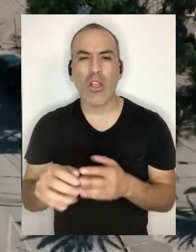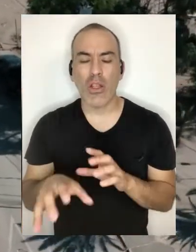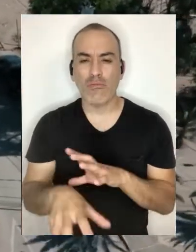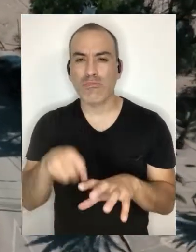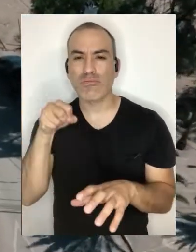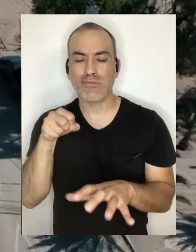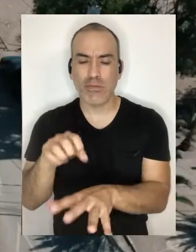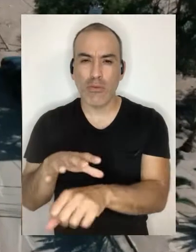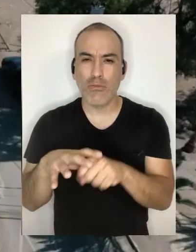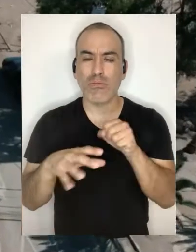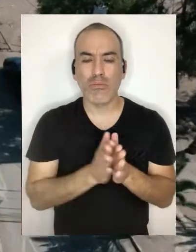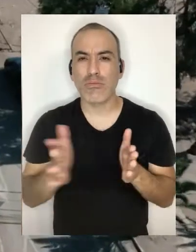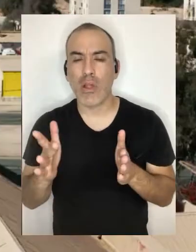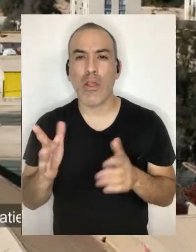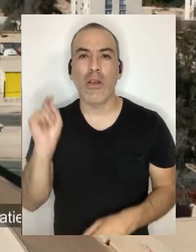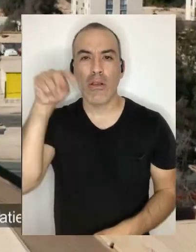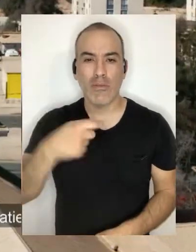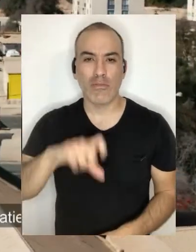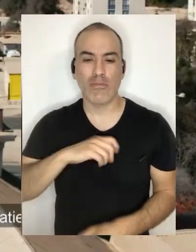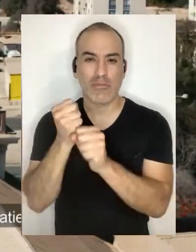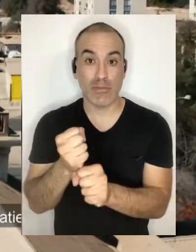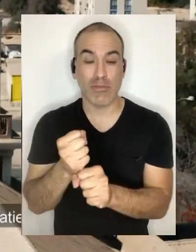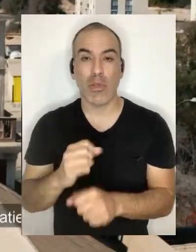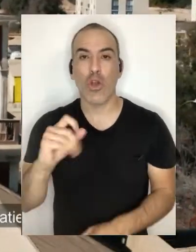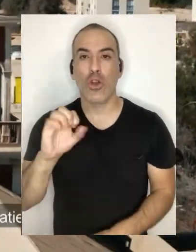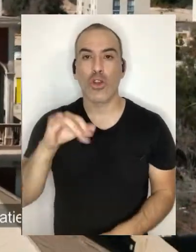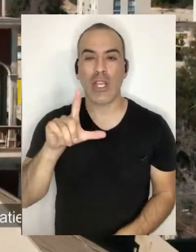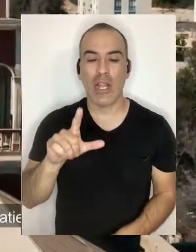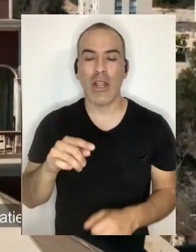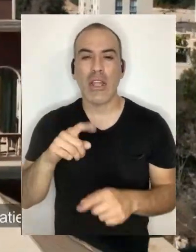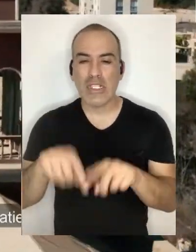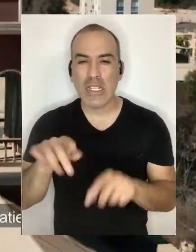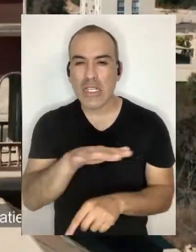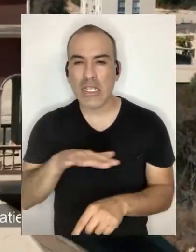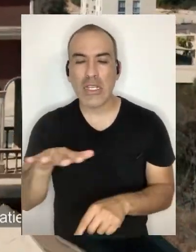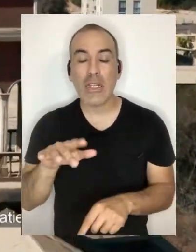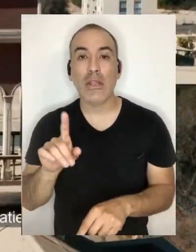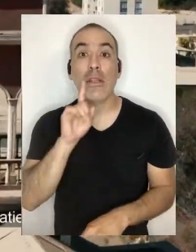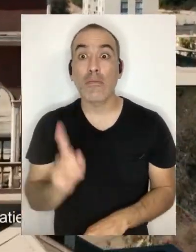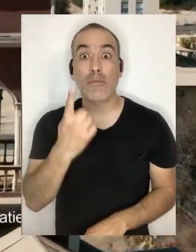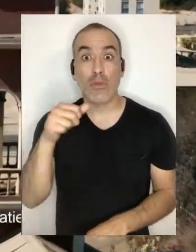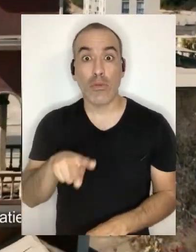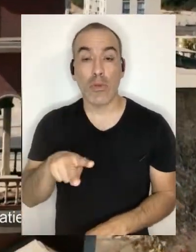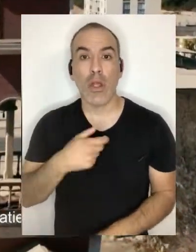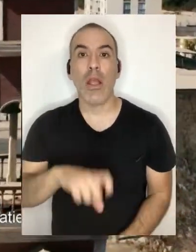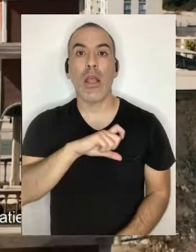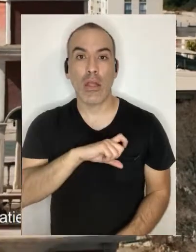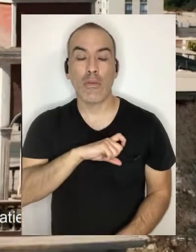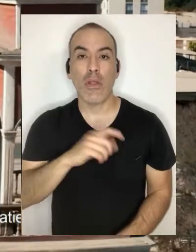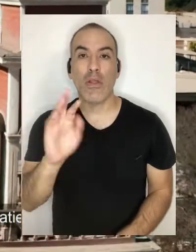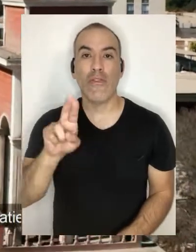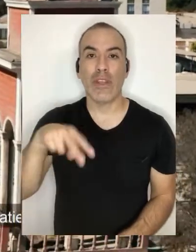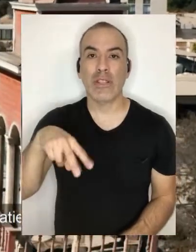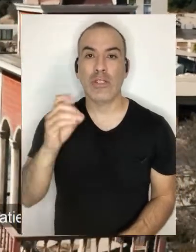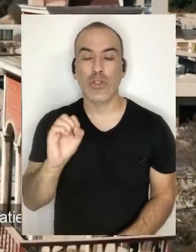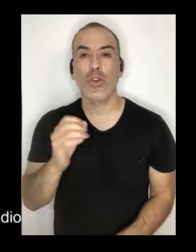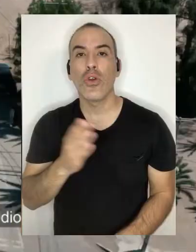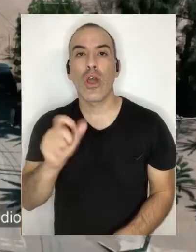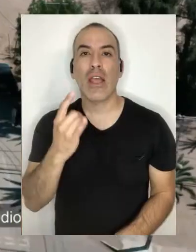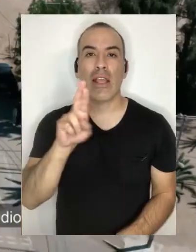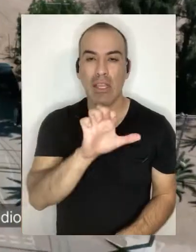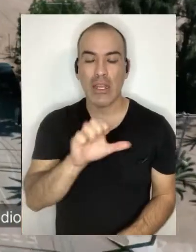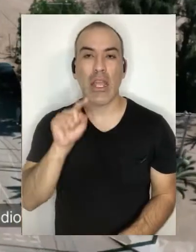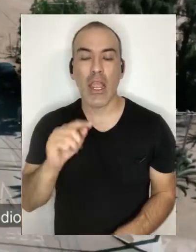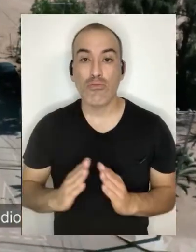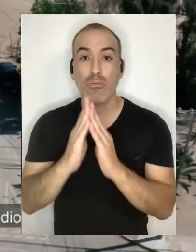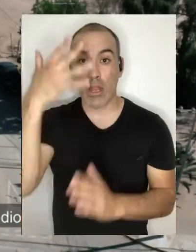lugar durante la época colonial, en una merced de tierra cuyo primer dueño fue el español Fernando de Aguirre Matienzo.